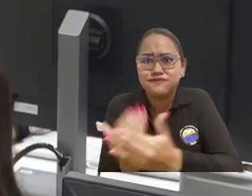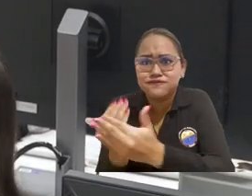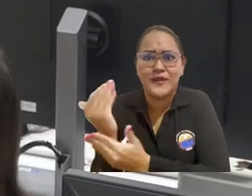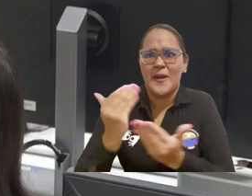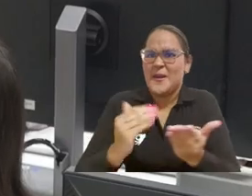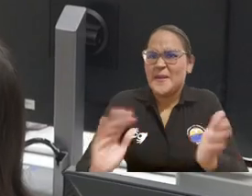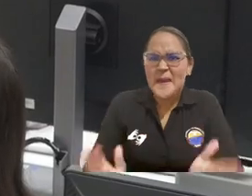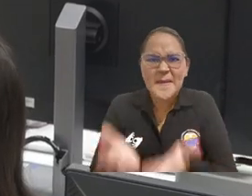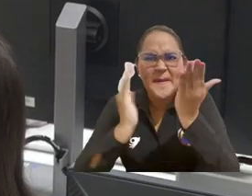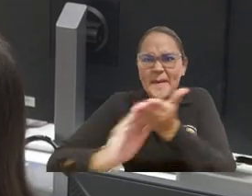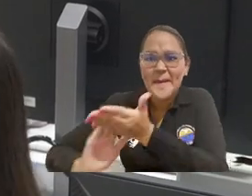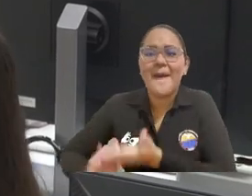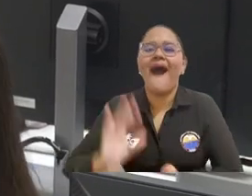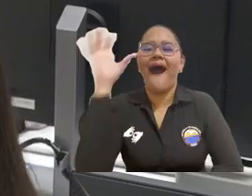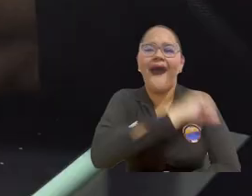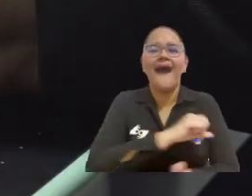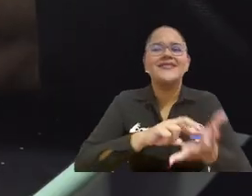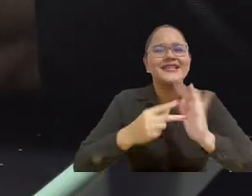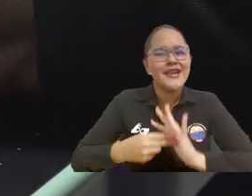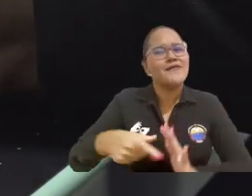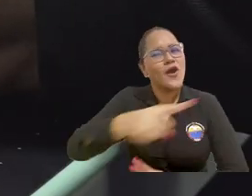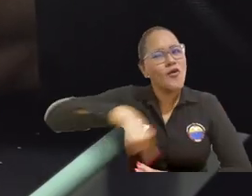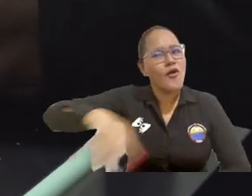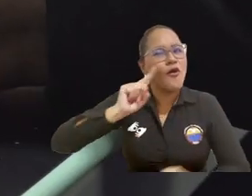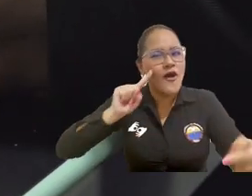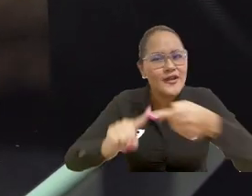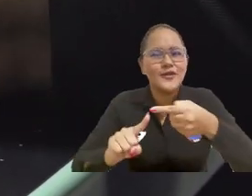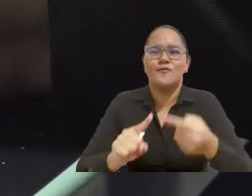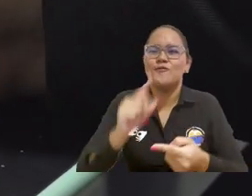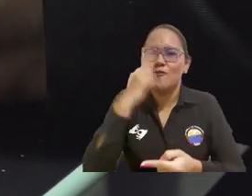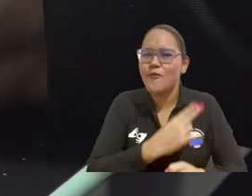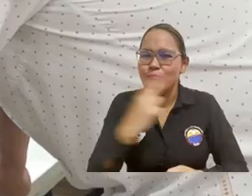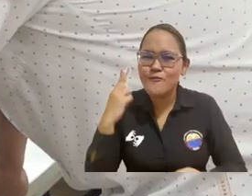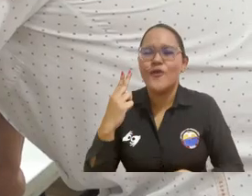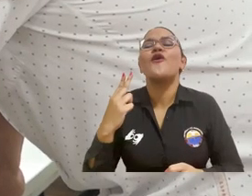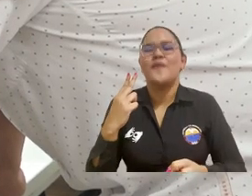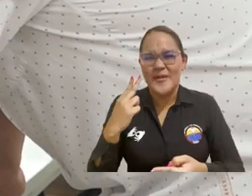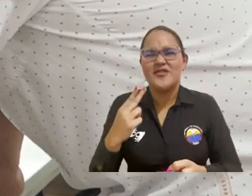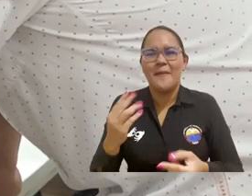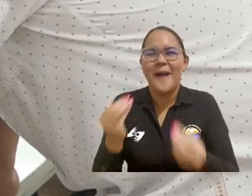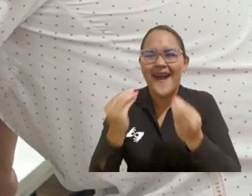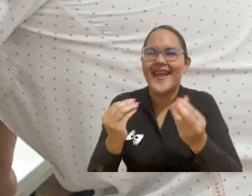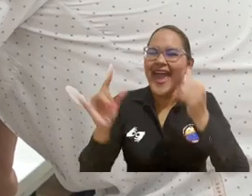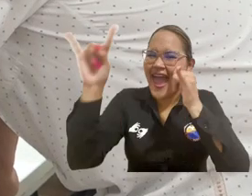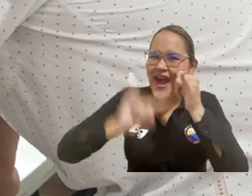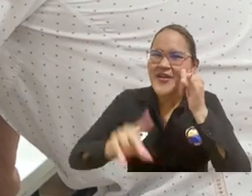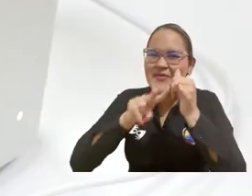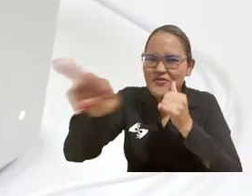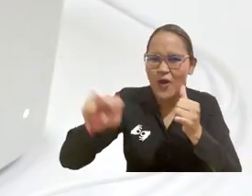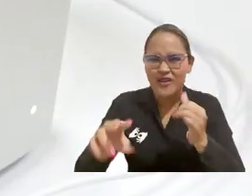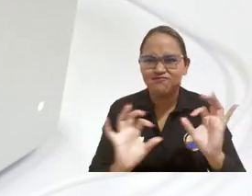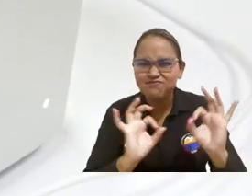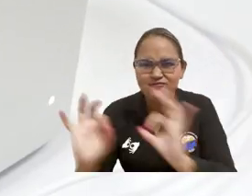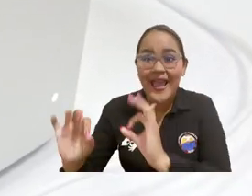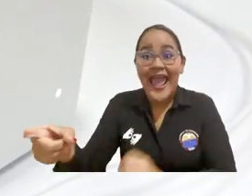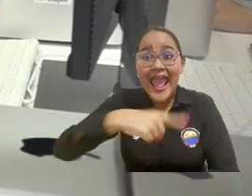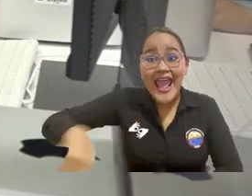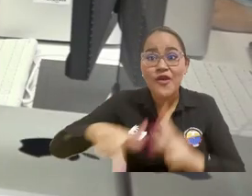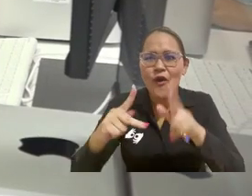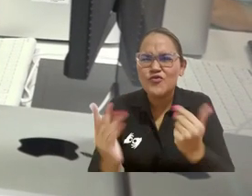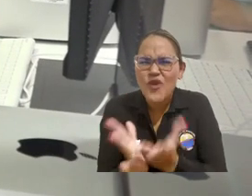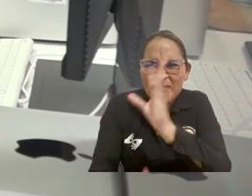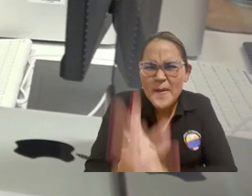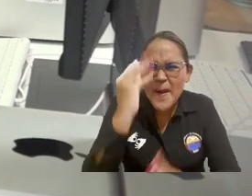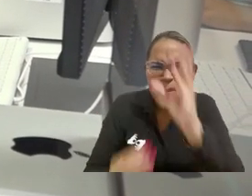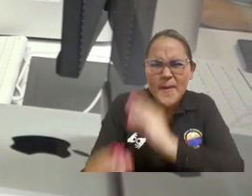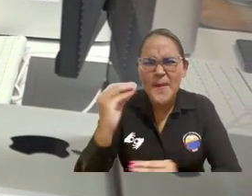de este laboratorio refuerza el compromiso institucional de ofrecer una formación con los equipos más avanzados del sector audiovisual,